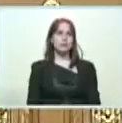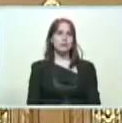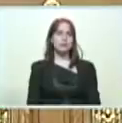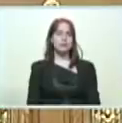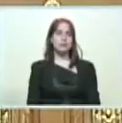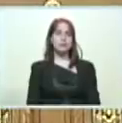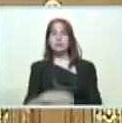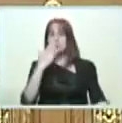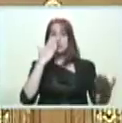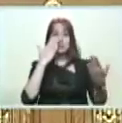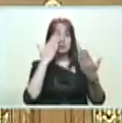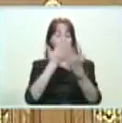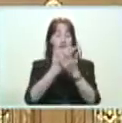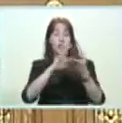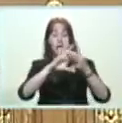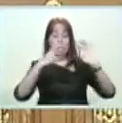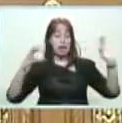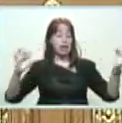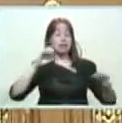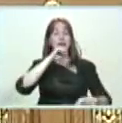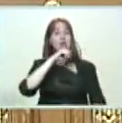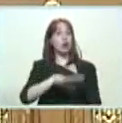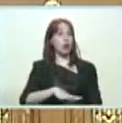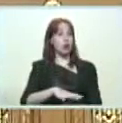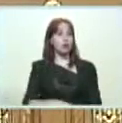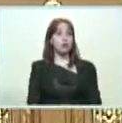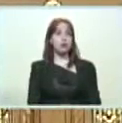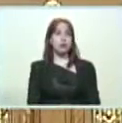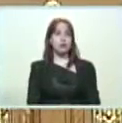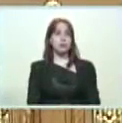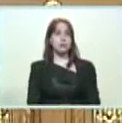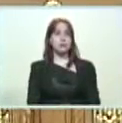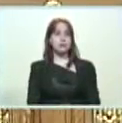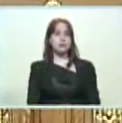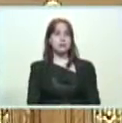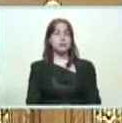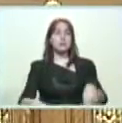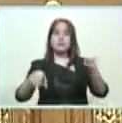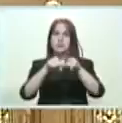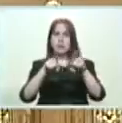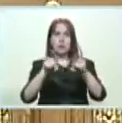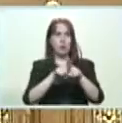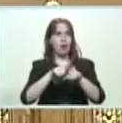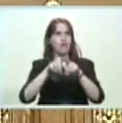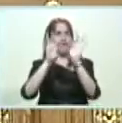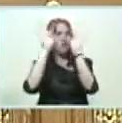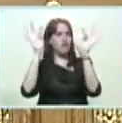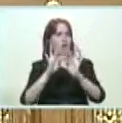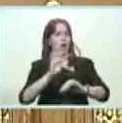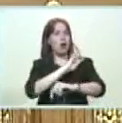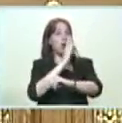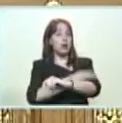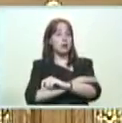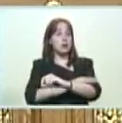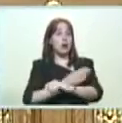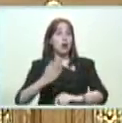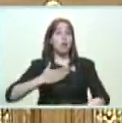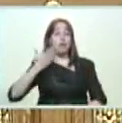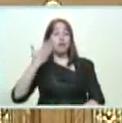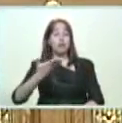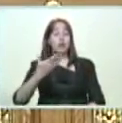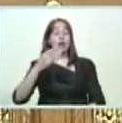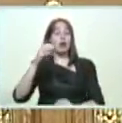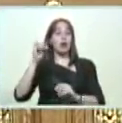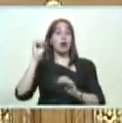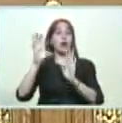Estamos ante un nuevo desencadenante histórico, con el mismo instrumento, el poder constituyente, con el